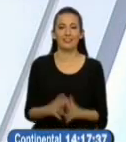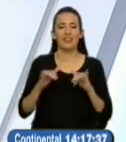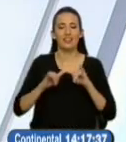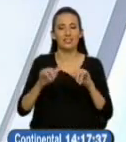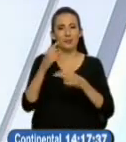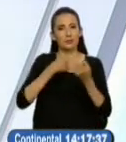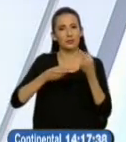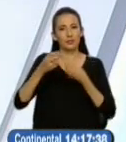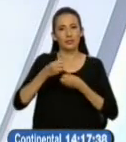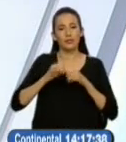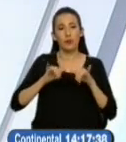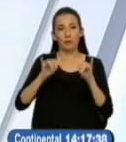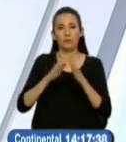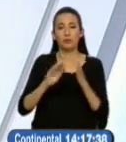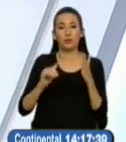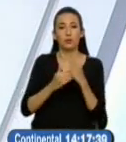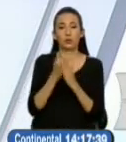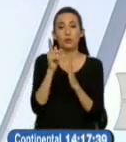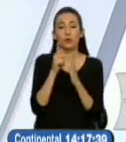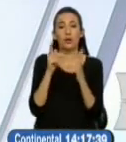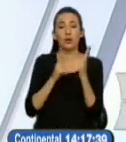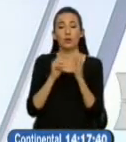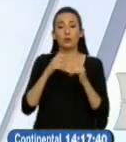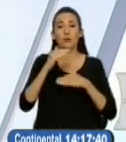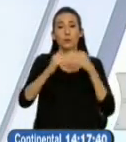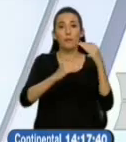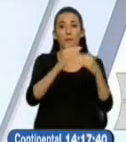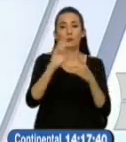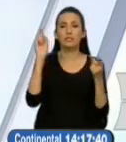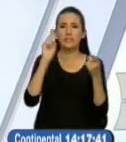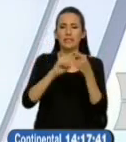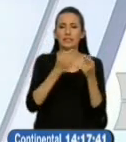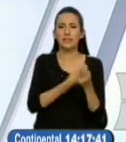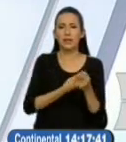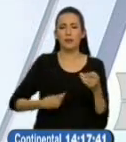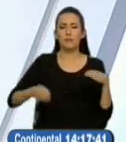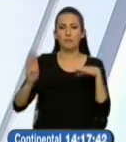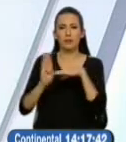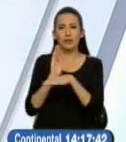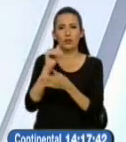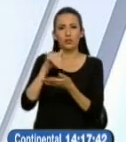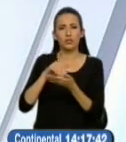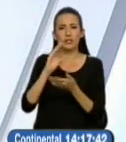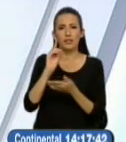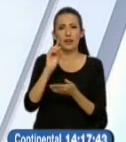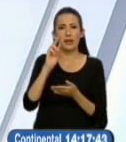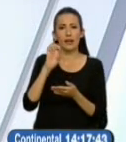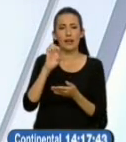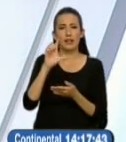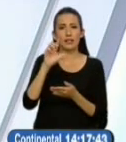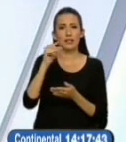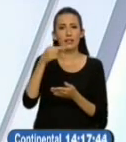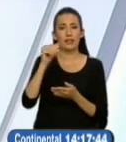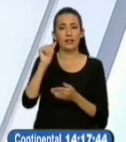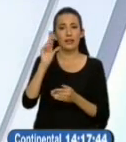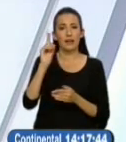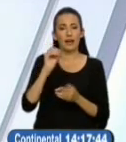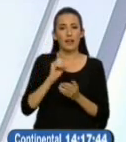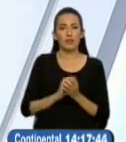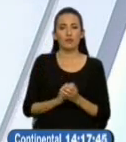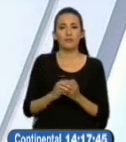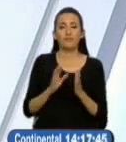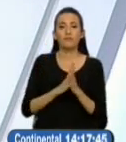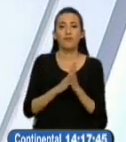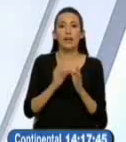Estamos de regreso. Un nuevo proceso se plantea en contra del expresidente del Banco Central del Ecuador, Pedro Delgado. El fiscal de la Nación, Carlos